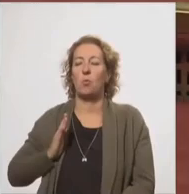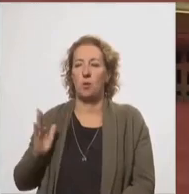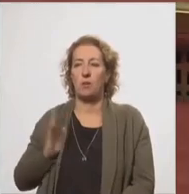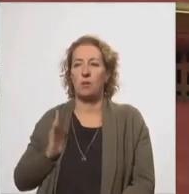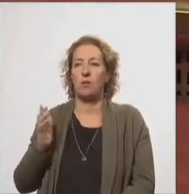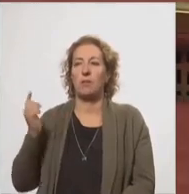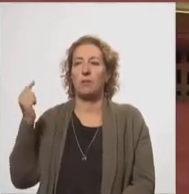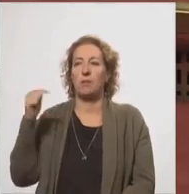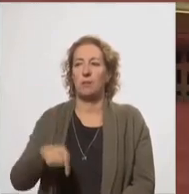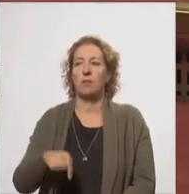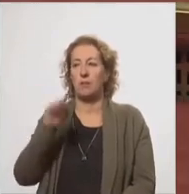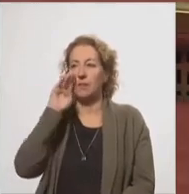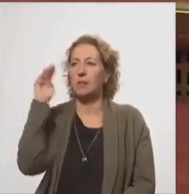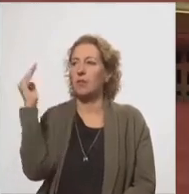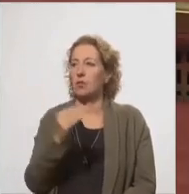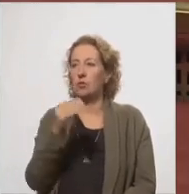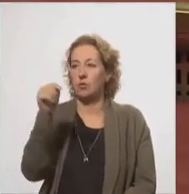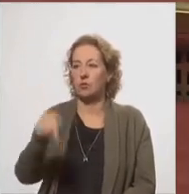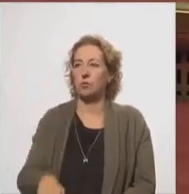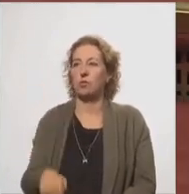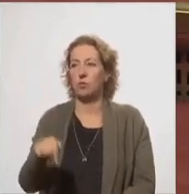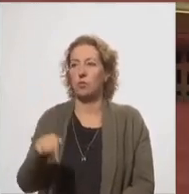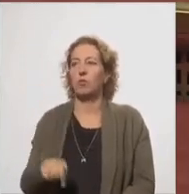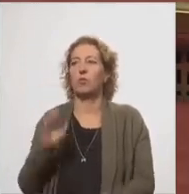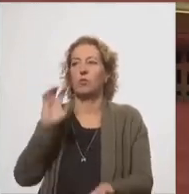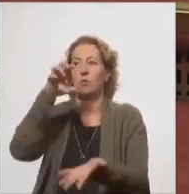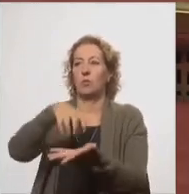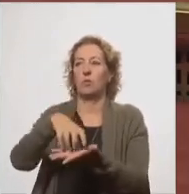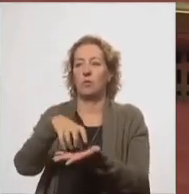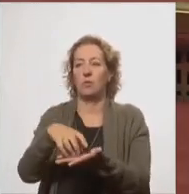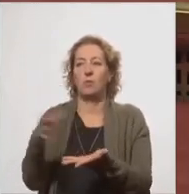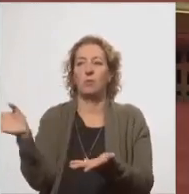mujeres reconocidas en este recinto